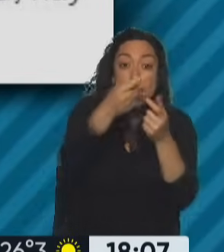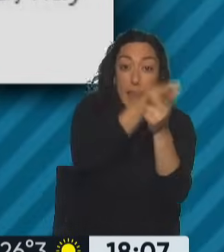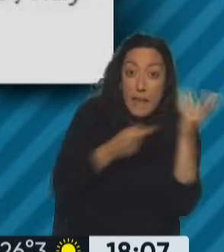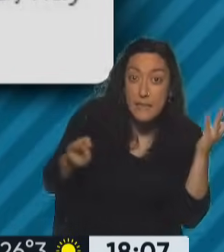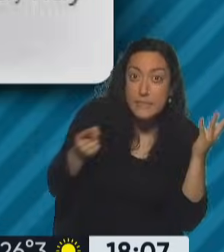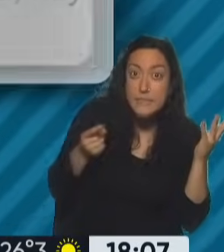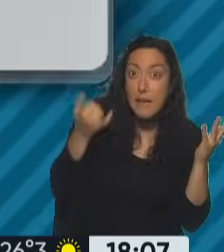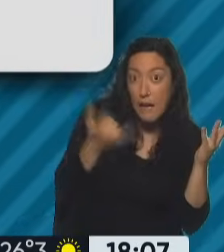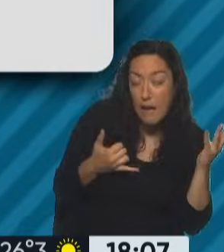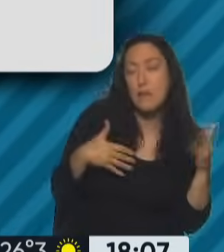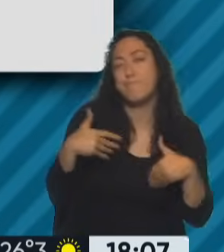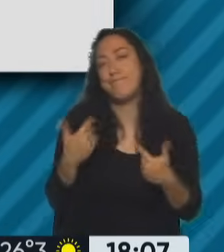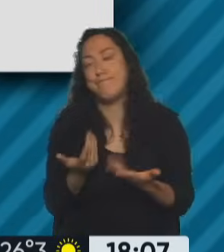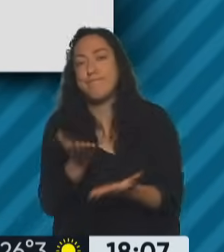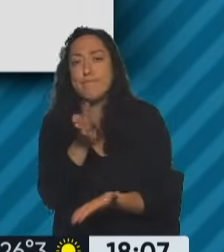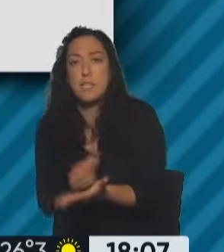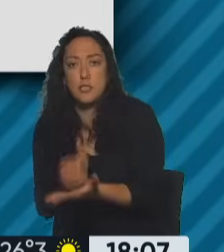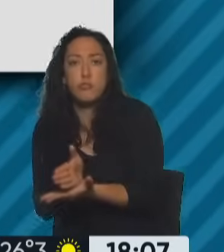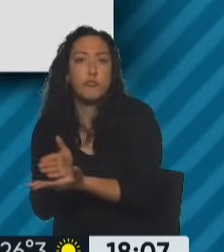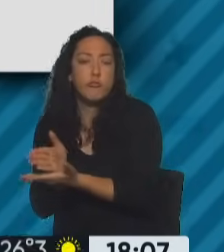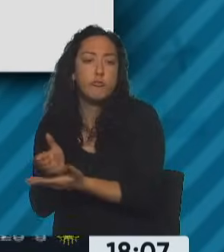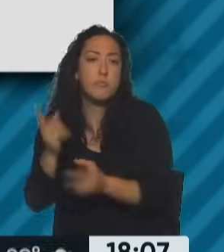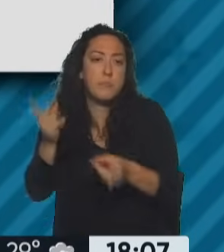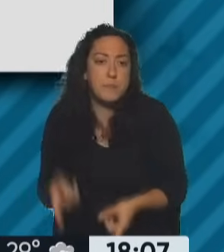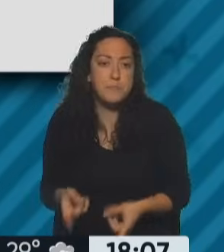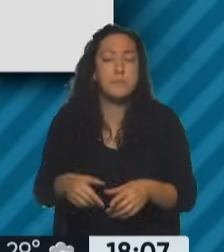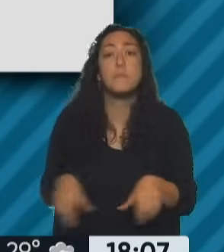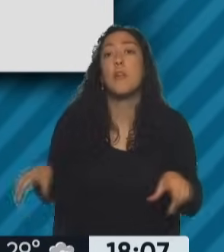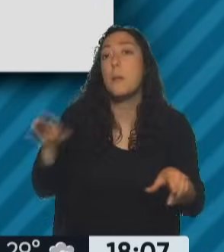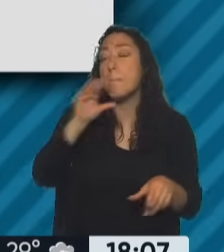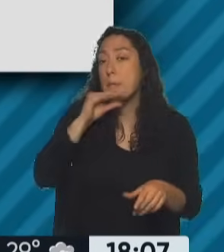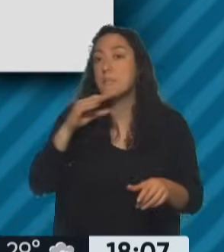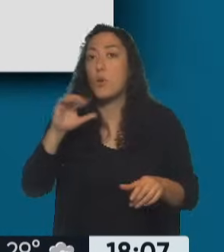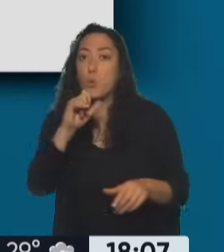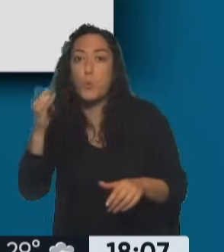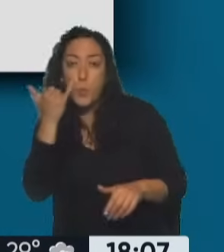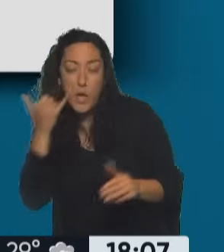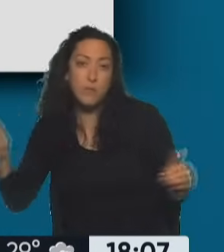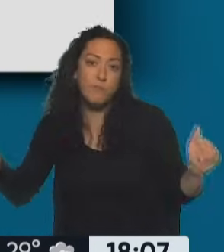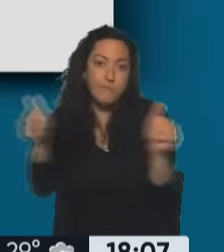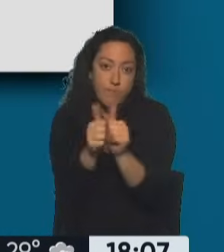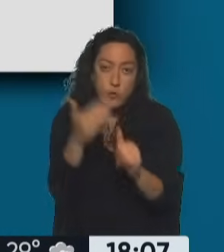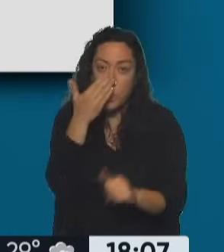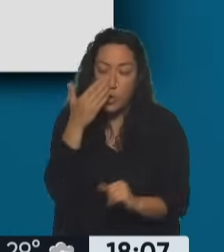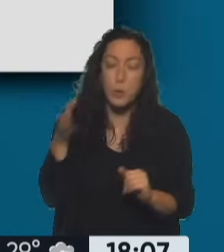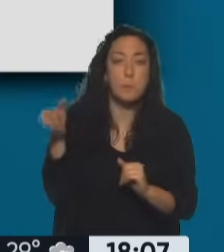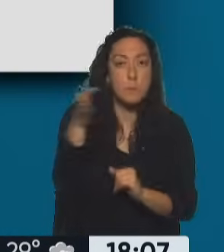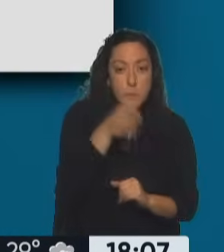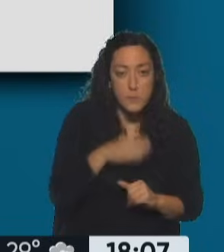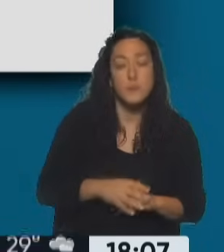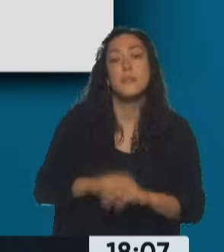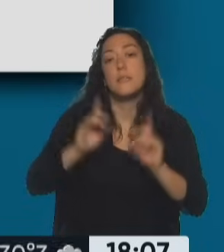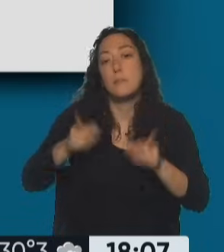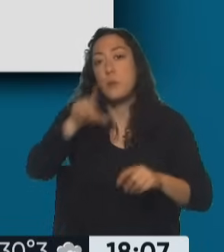un derecho. Juan Manuel Urtubey, que además hay que decir, estuvo con Massa en la provincia de Córdoba, y sigue a través de su cuenta de la red